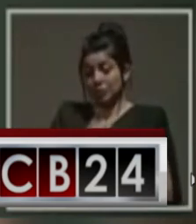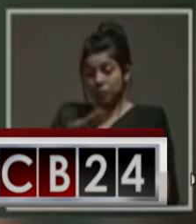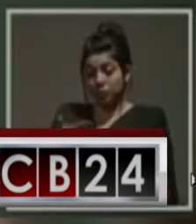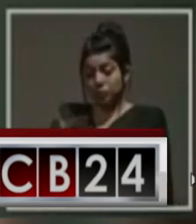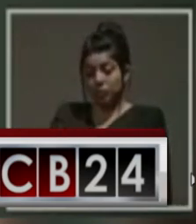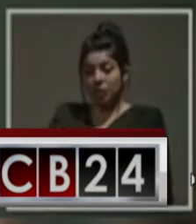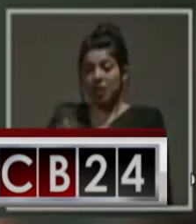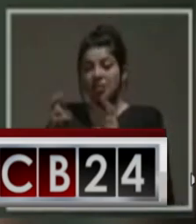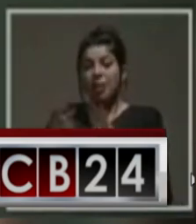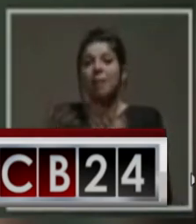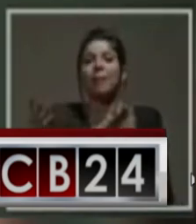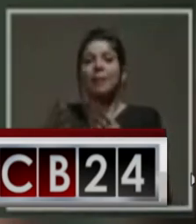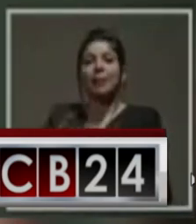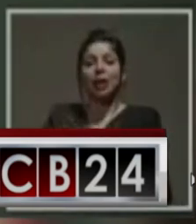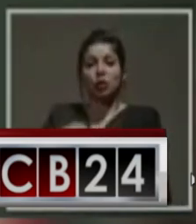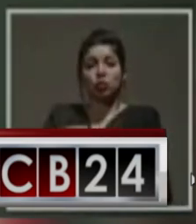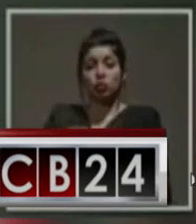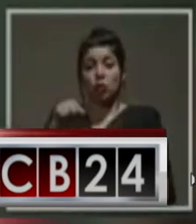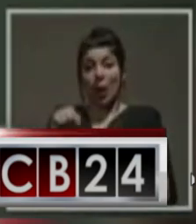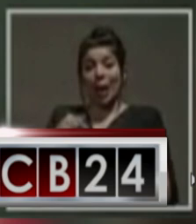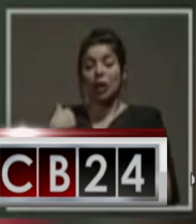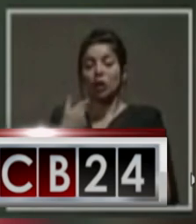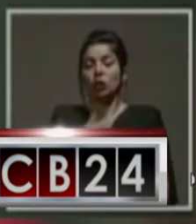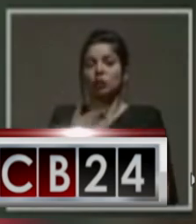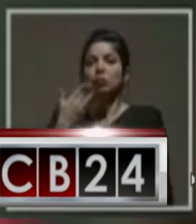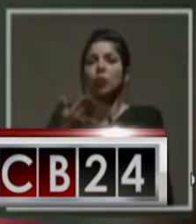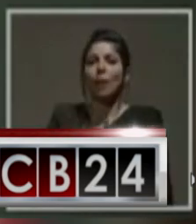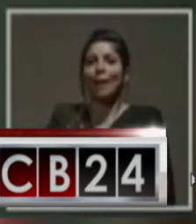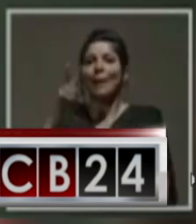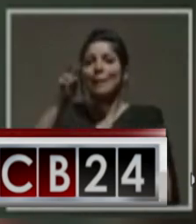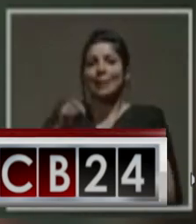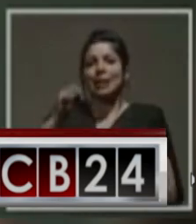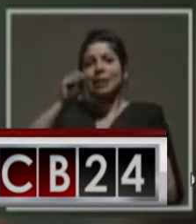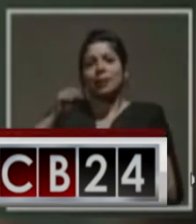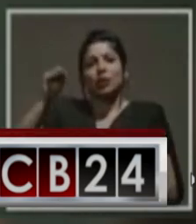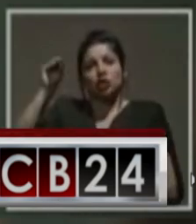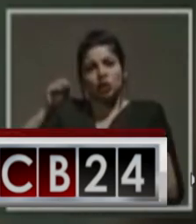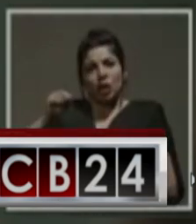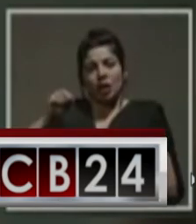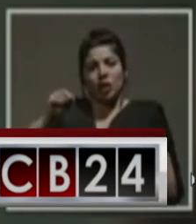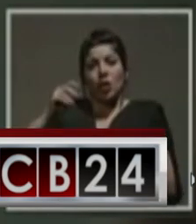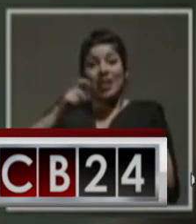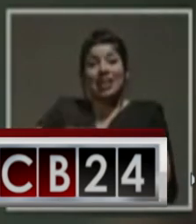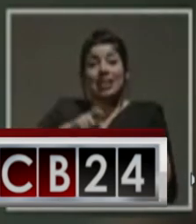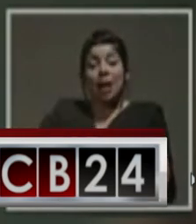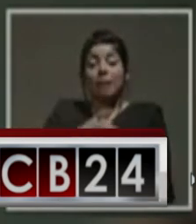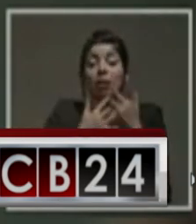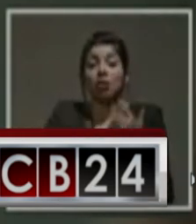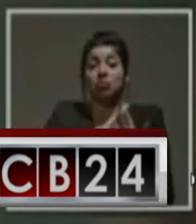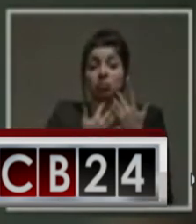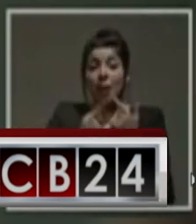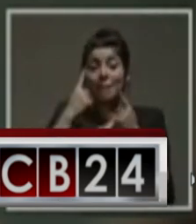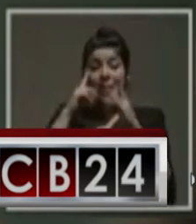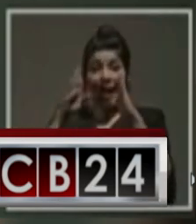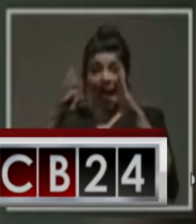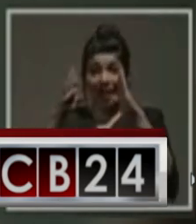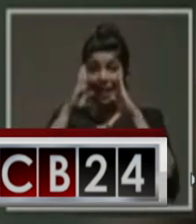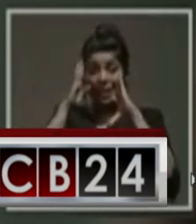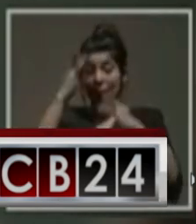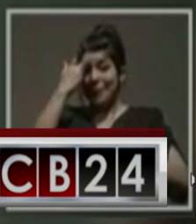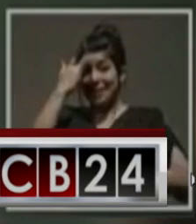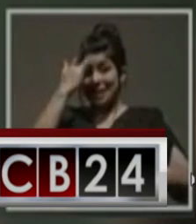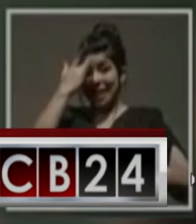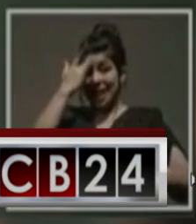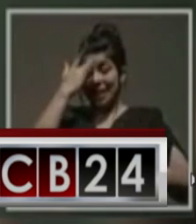en términos de la atención, y aquí nos proponemos reducir 20% del tiempo de espera para la atención de